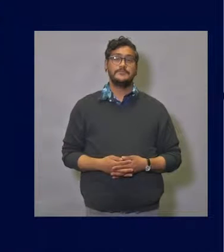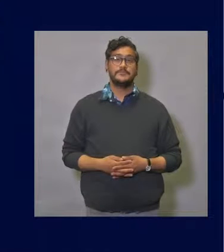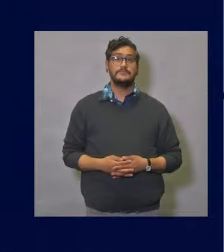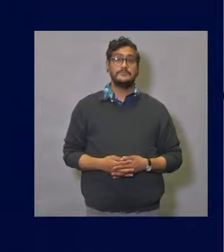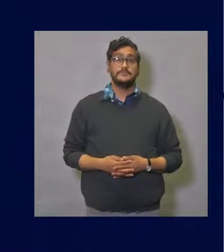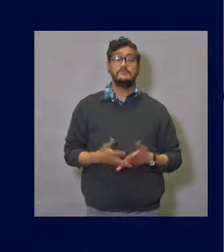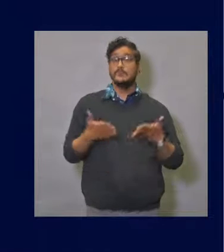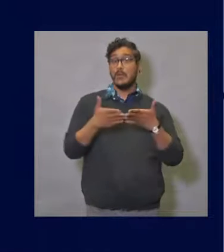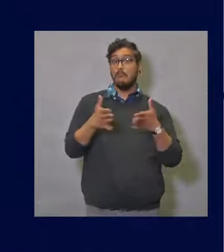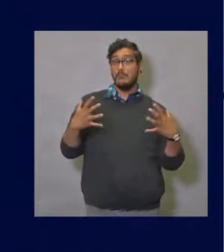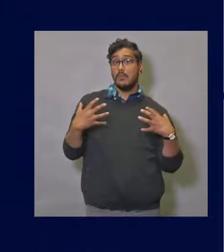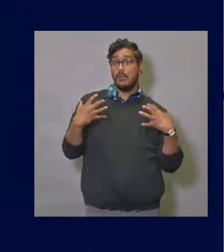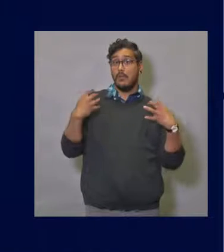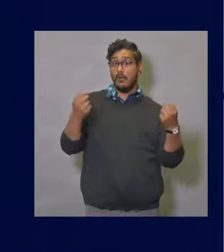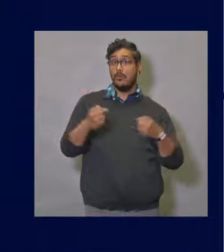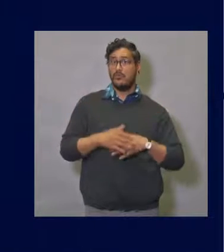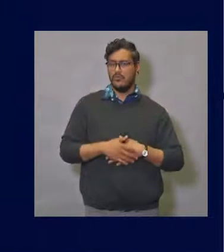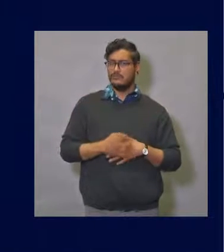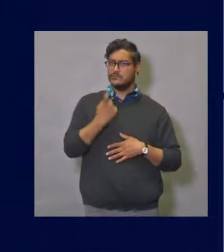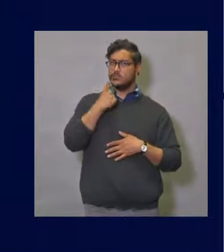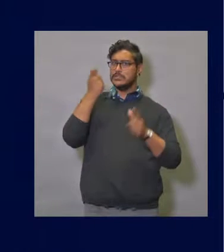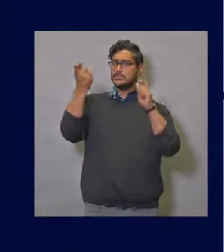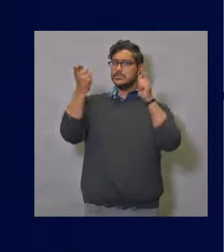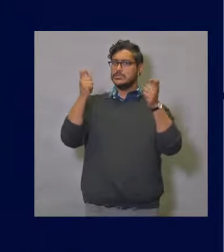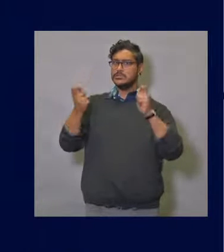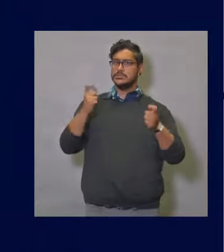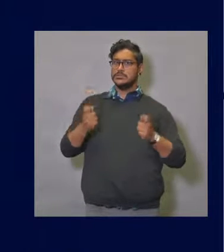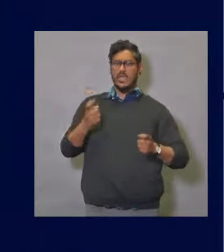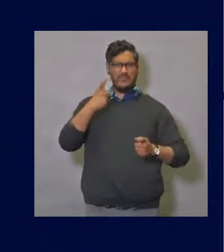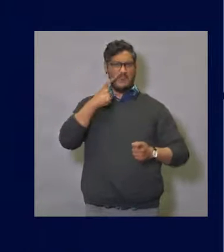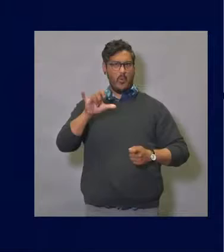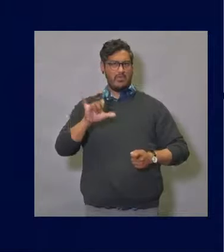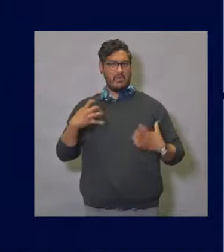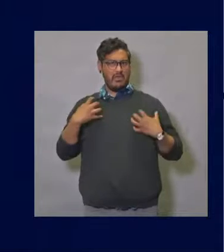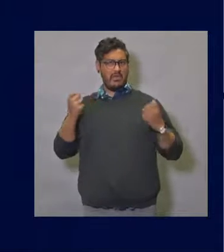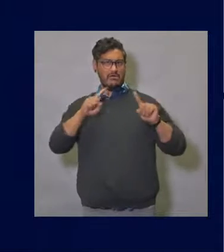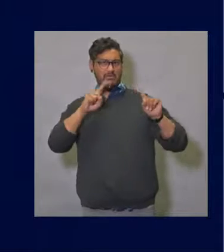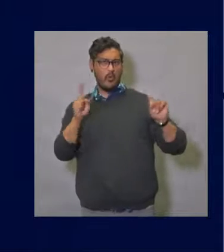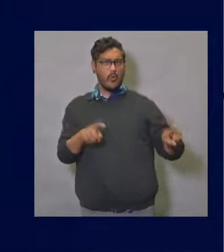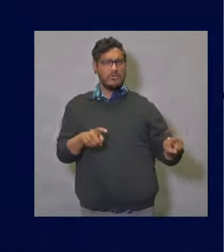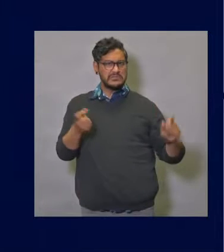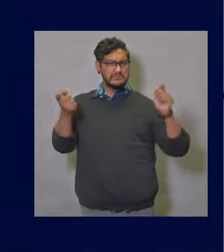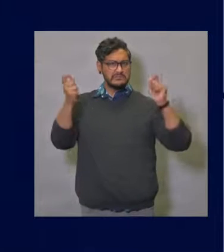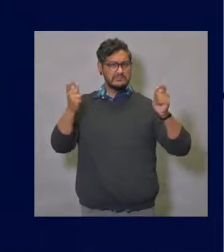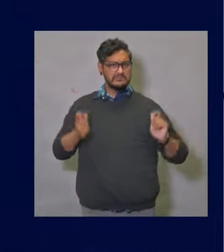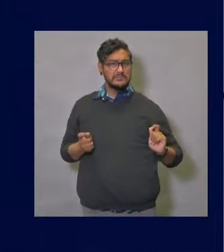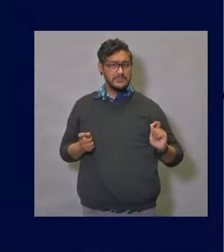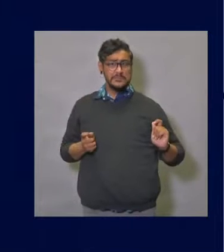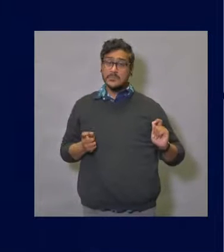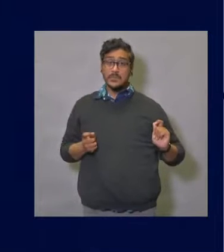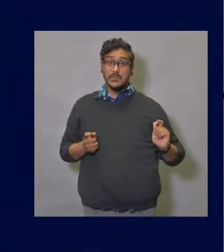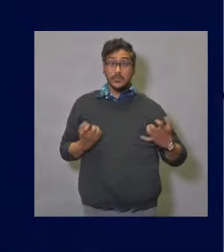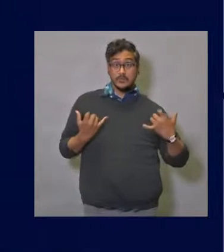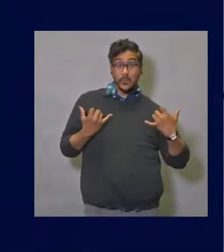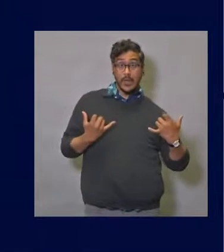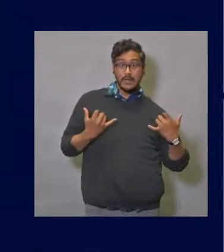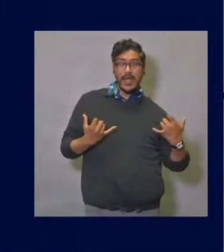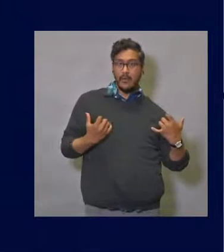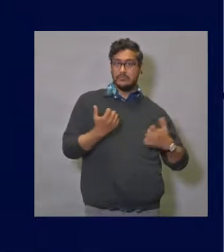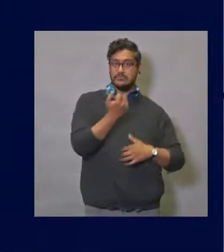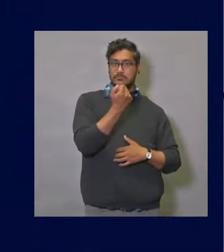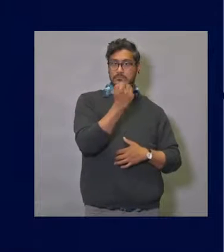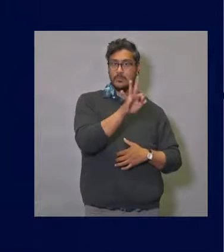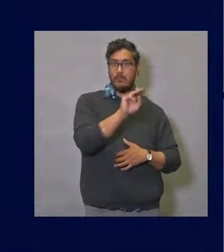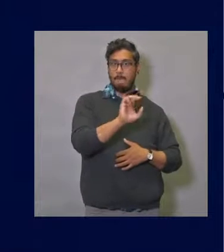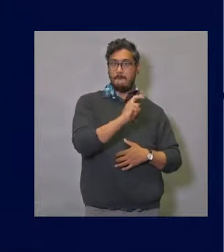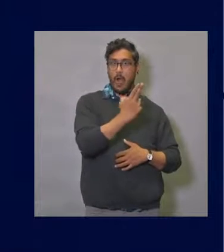Salud Pública hizo modificaciones adicionales a la orden del funcionario de salud. La orden actualizada se emitió el 19 de